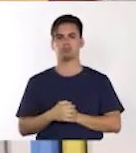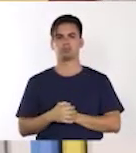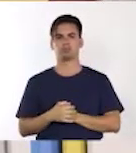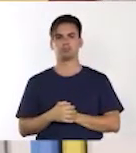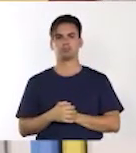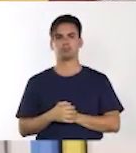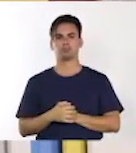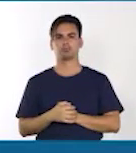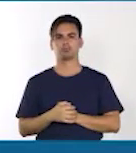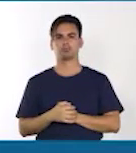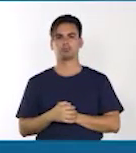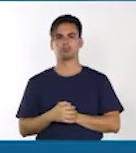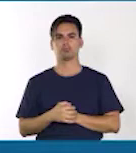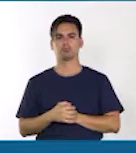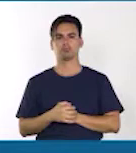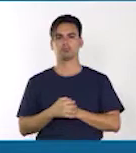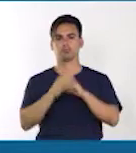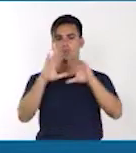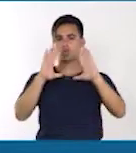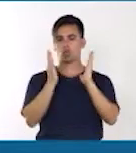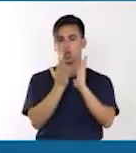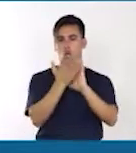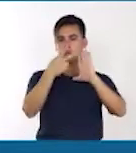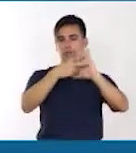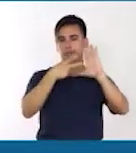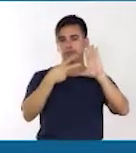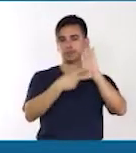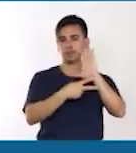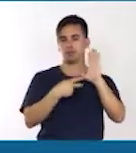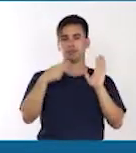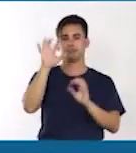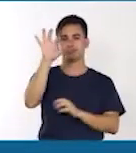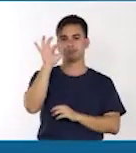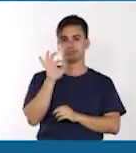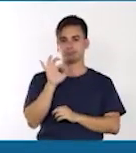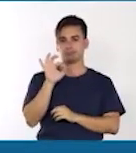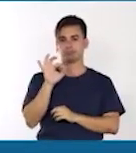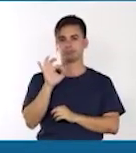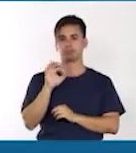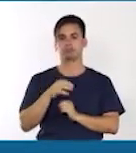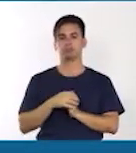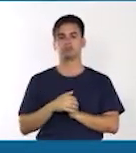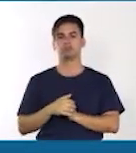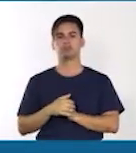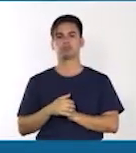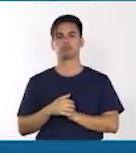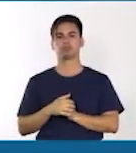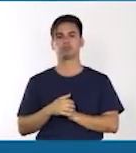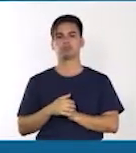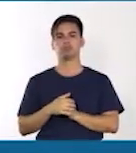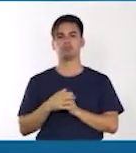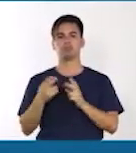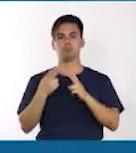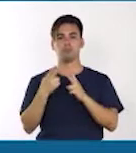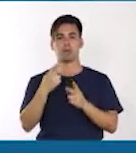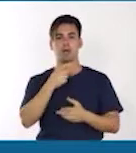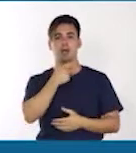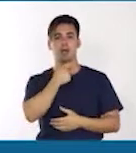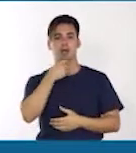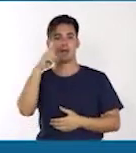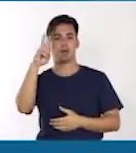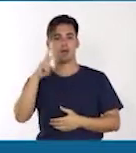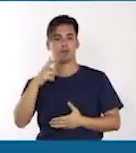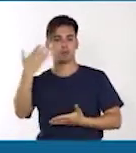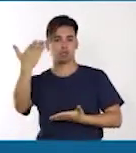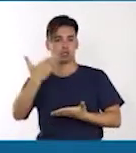pantalla, que los temas seleccionados para un seminario integrador deben ser